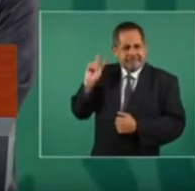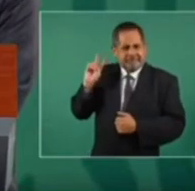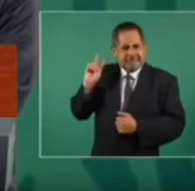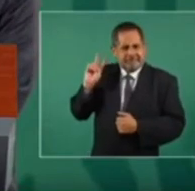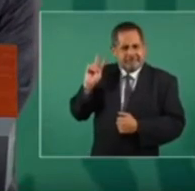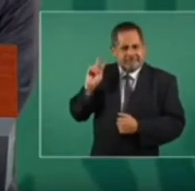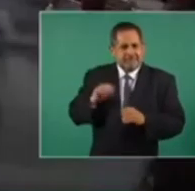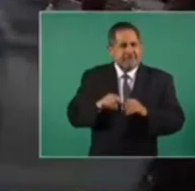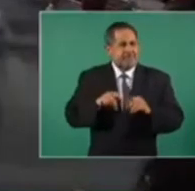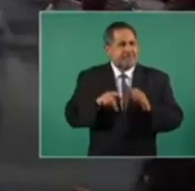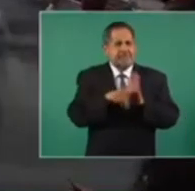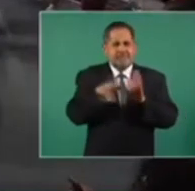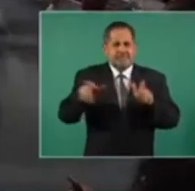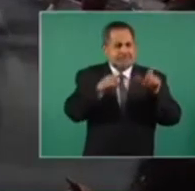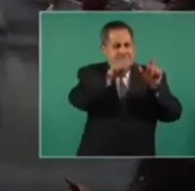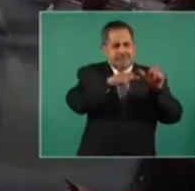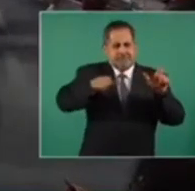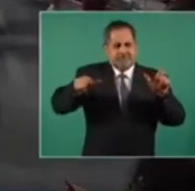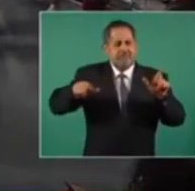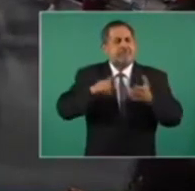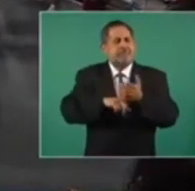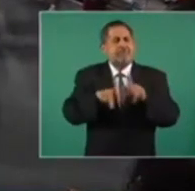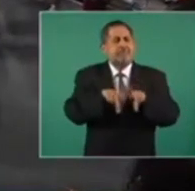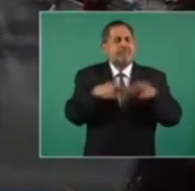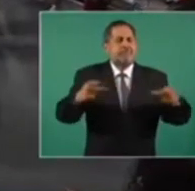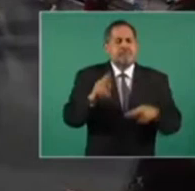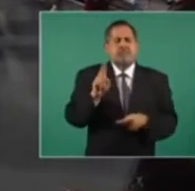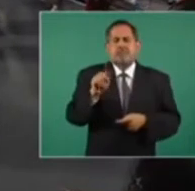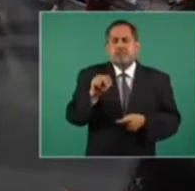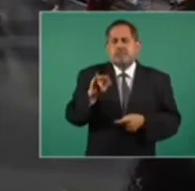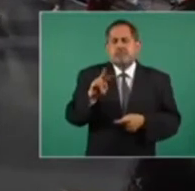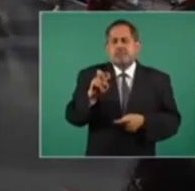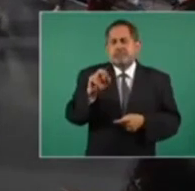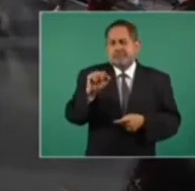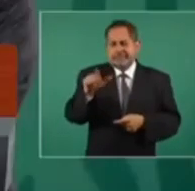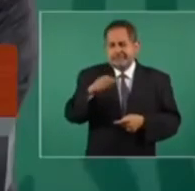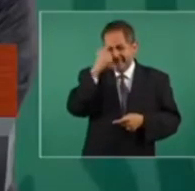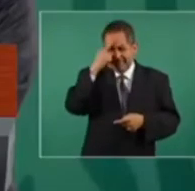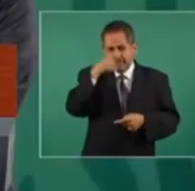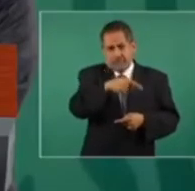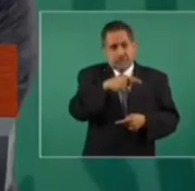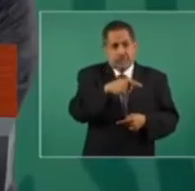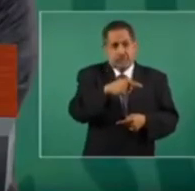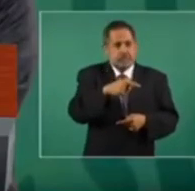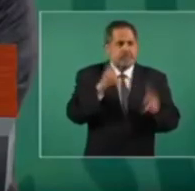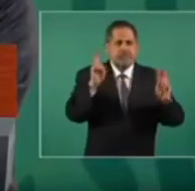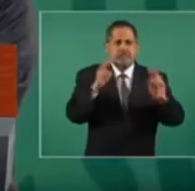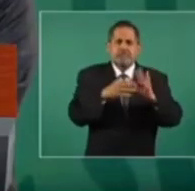sacamos las 8 columnas de El Universal, ¿no? De cómo han crecido los